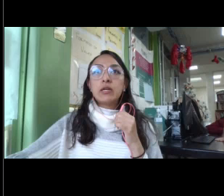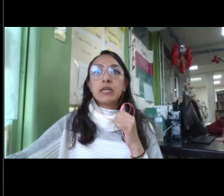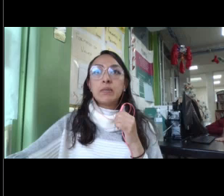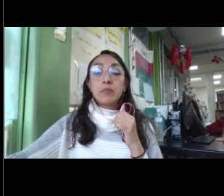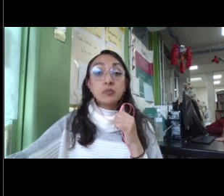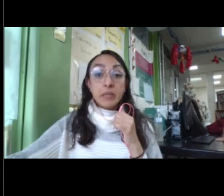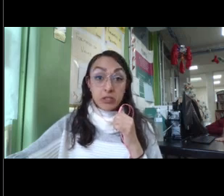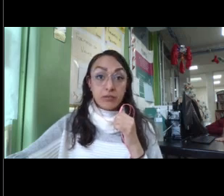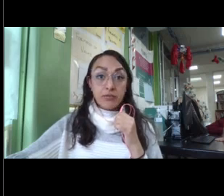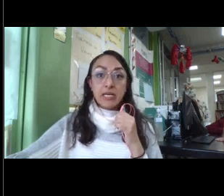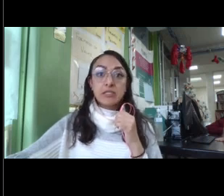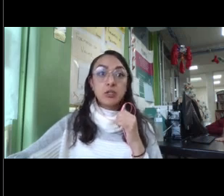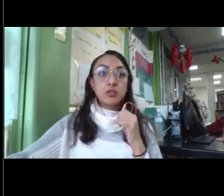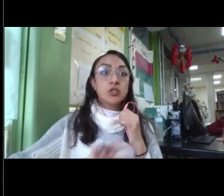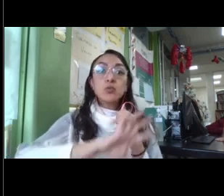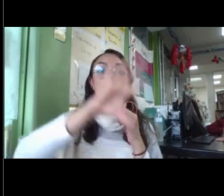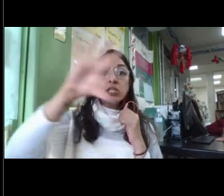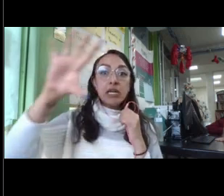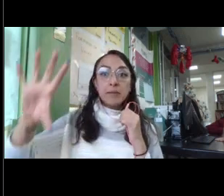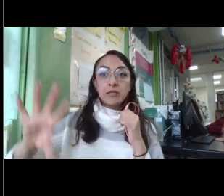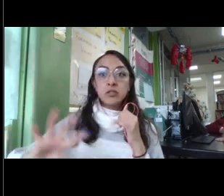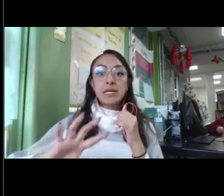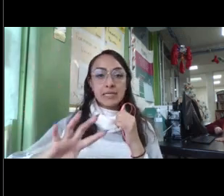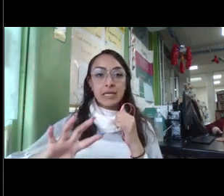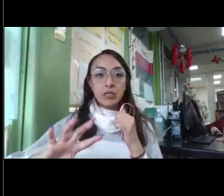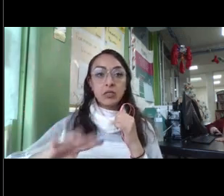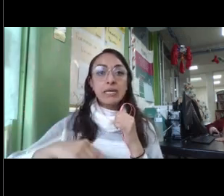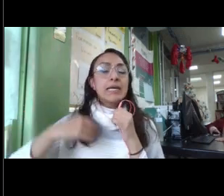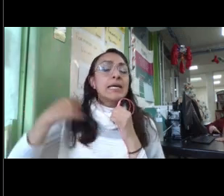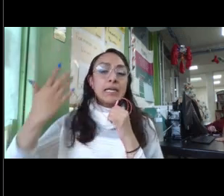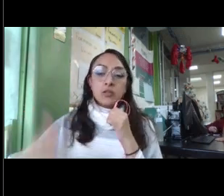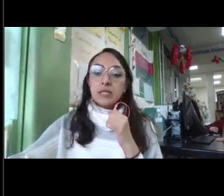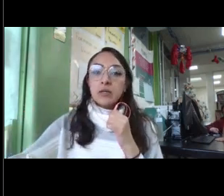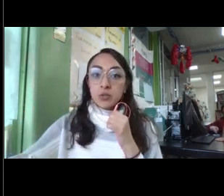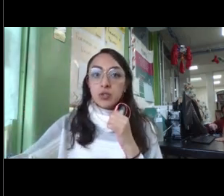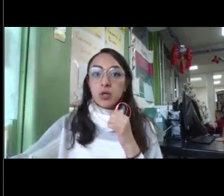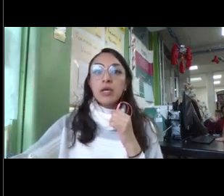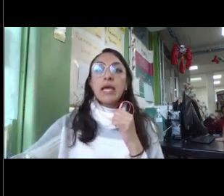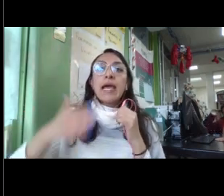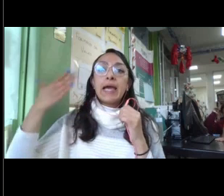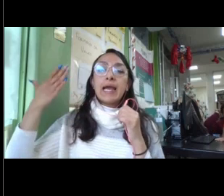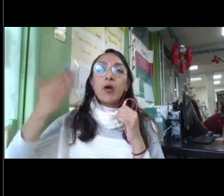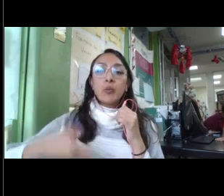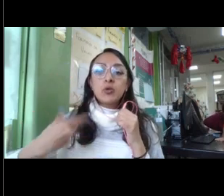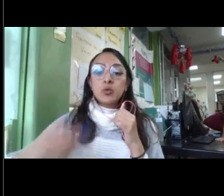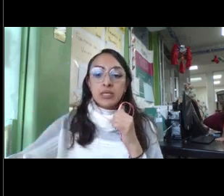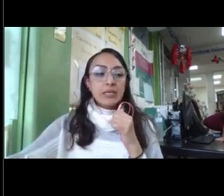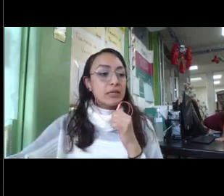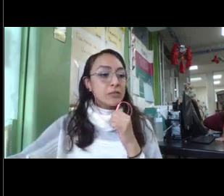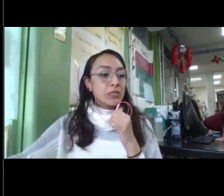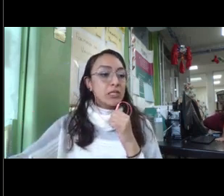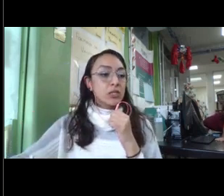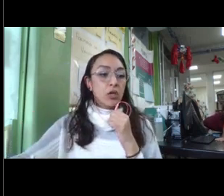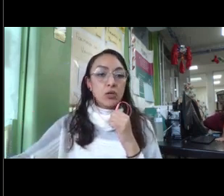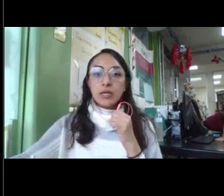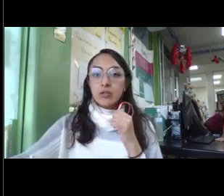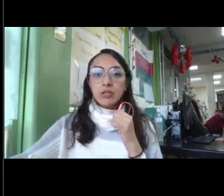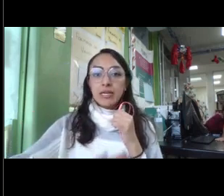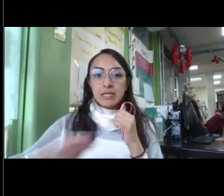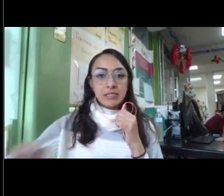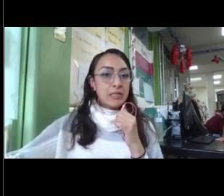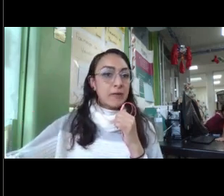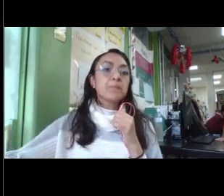algo a lo que llamamos personificación. Son muchos elementos alrededor que nos dan justo la oportunidad de transmitir todo